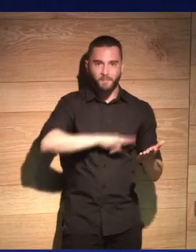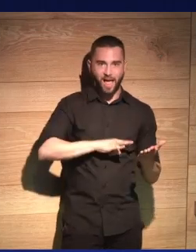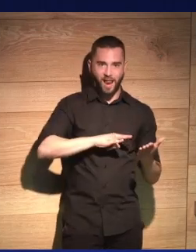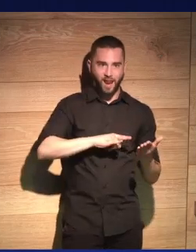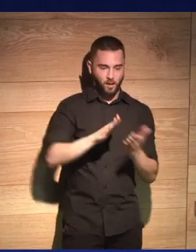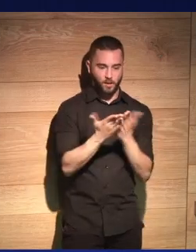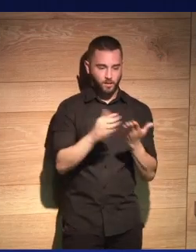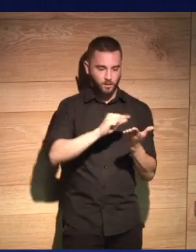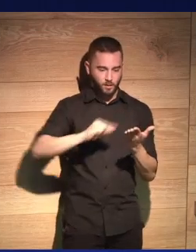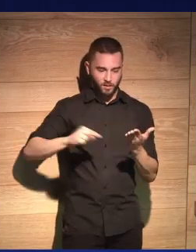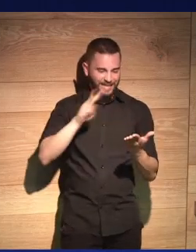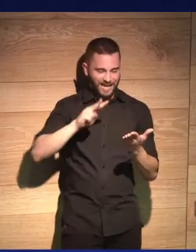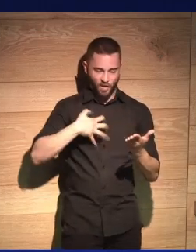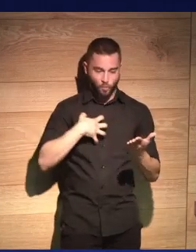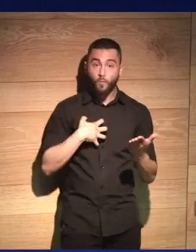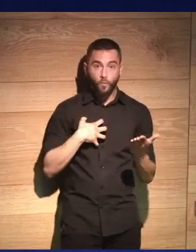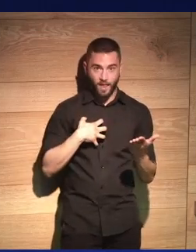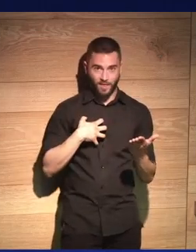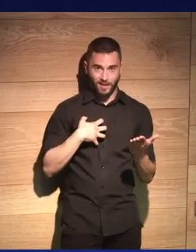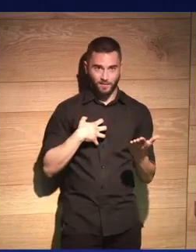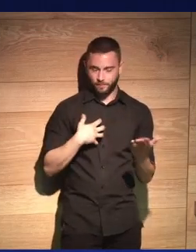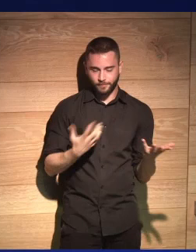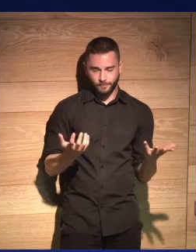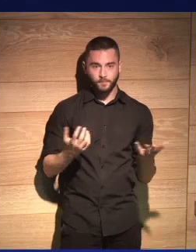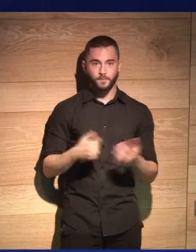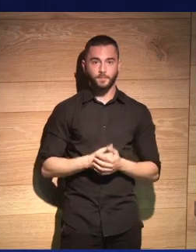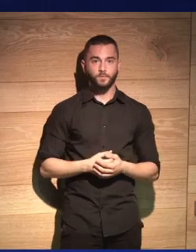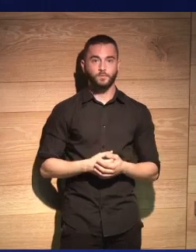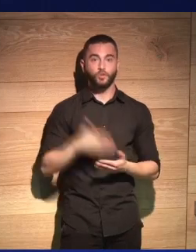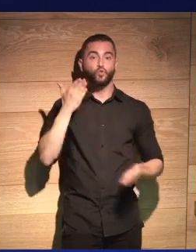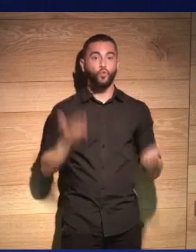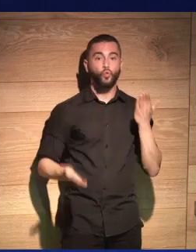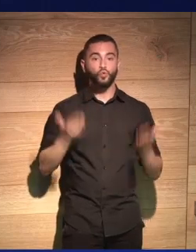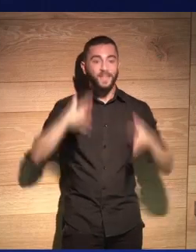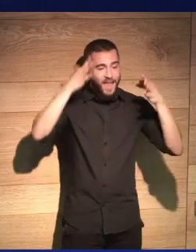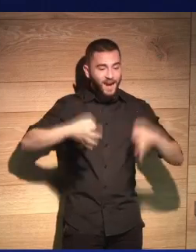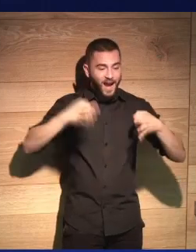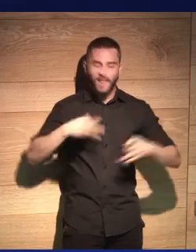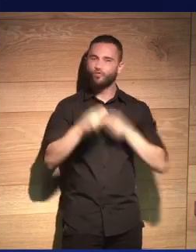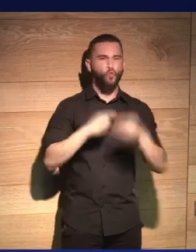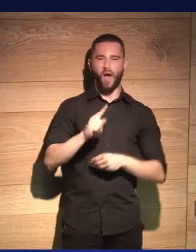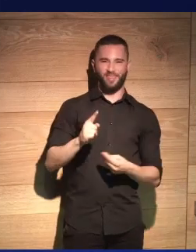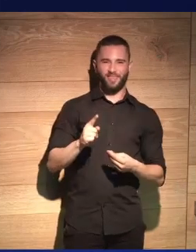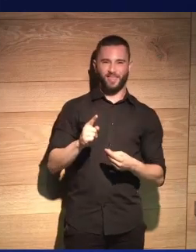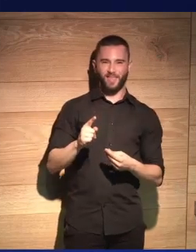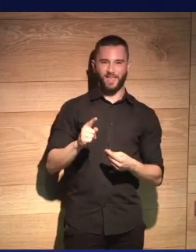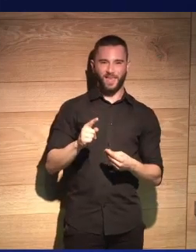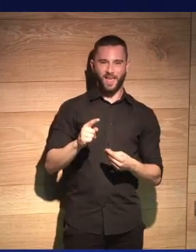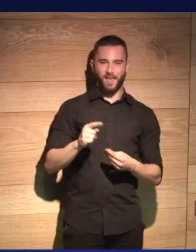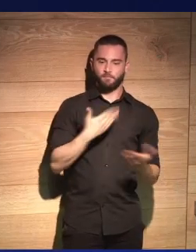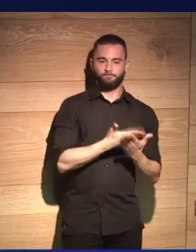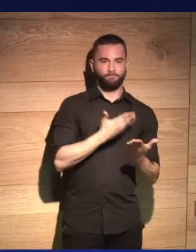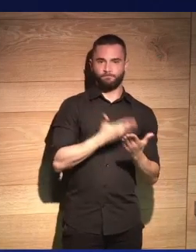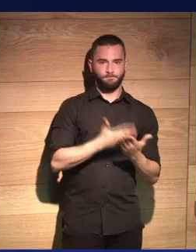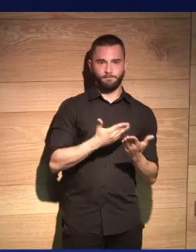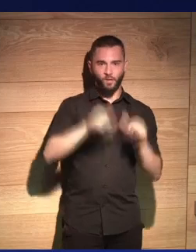libro ilegible, sino tampoco haciendo ningún tipo de justicia a una realidad que pedía ser documentada de otra